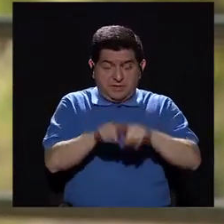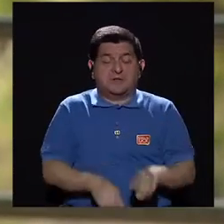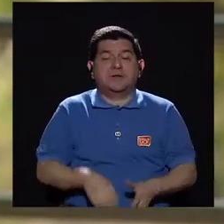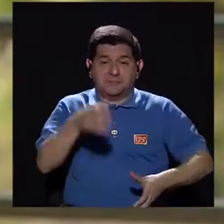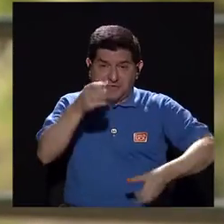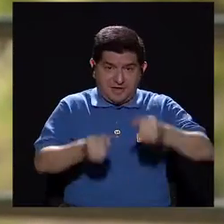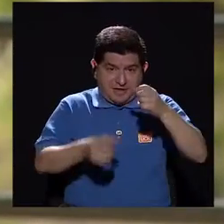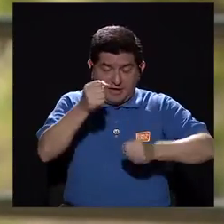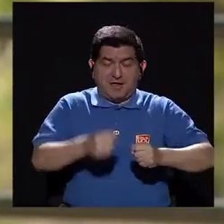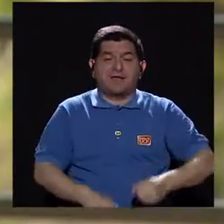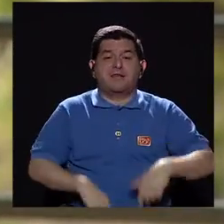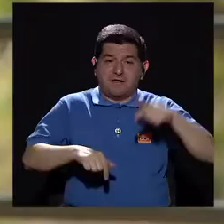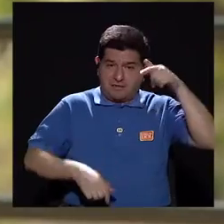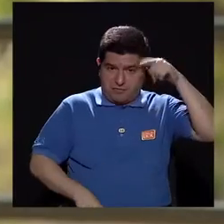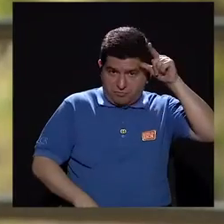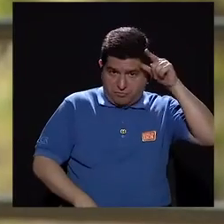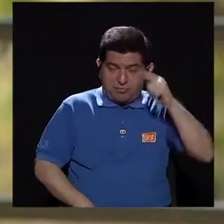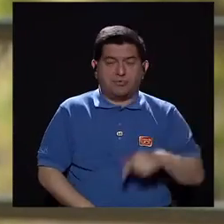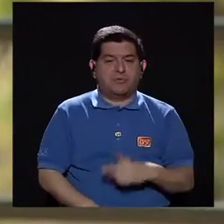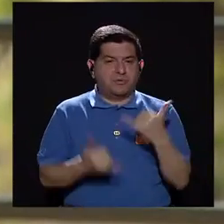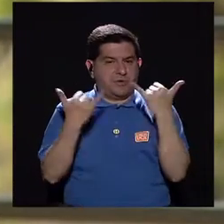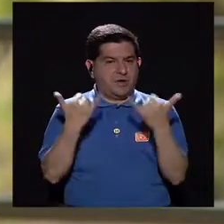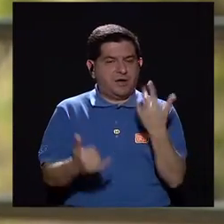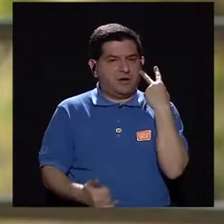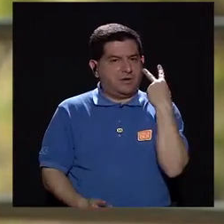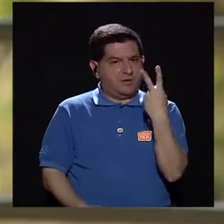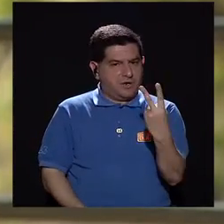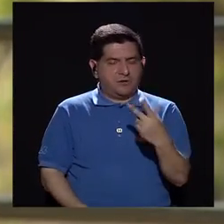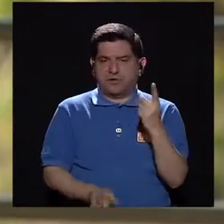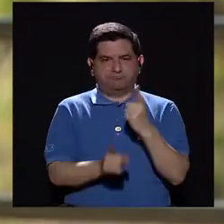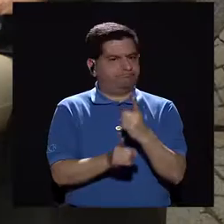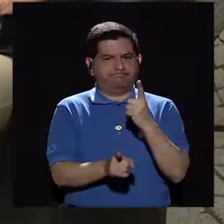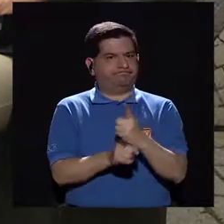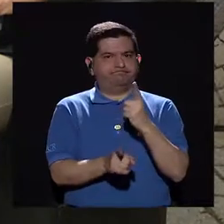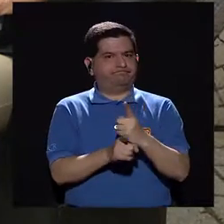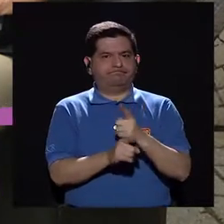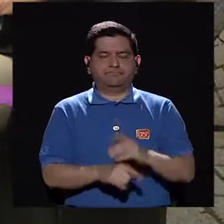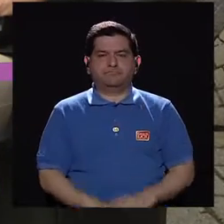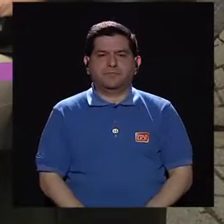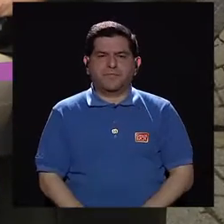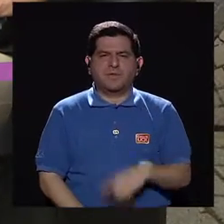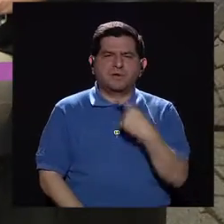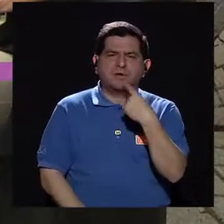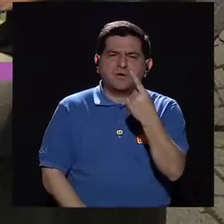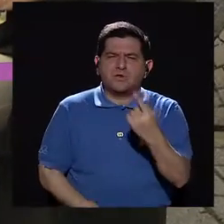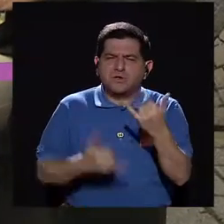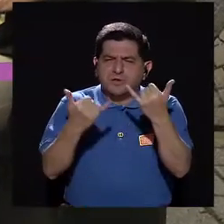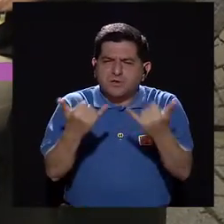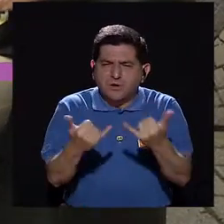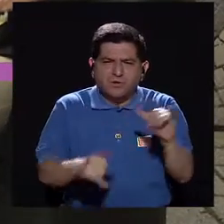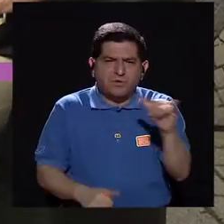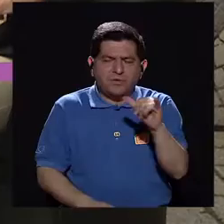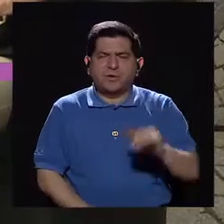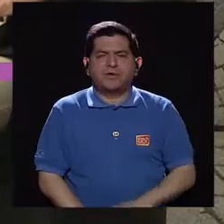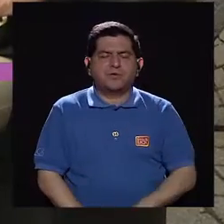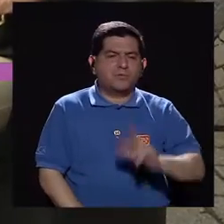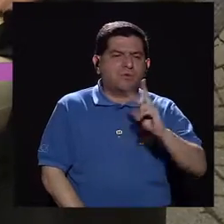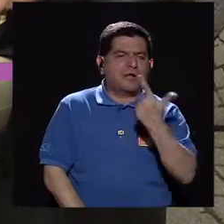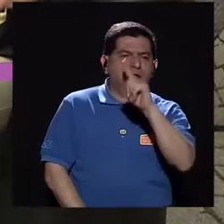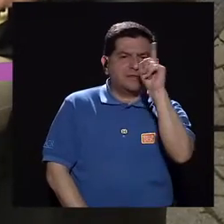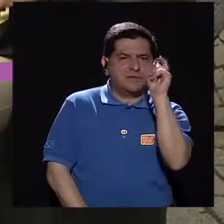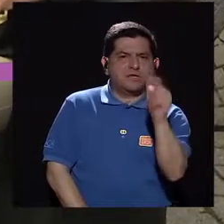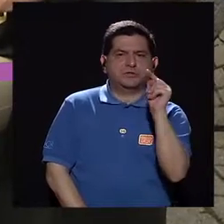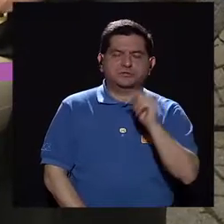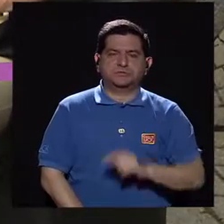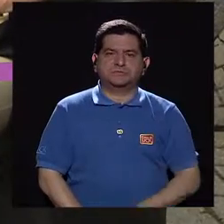íntegra, entera de vaca, lo cual vemos que ahora no es lo más recomendado. Sí, doctora, y ahora que usted menciona eso, pues también caemos